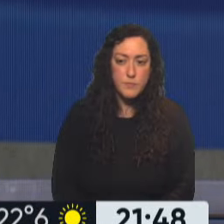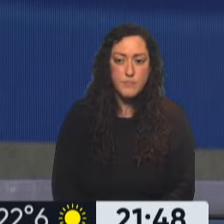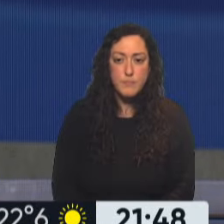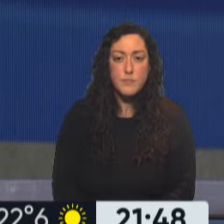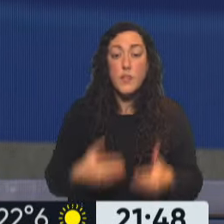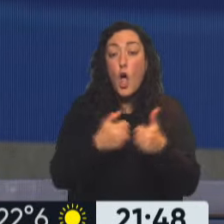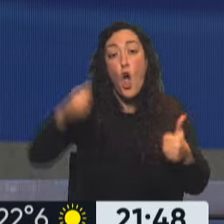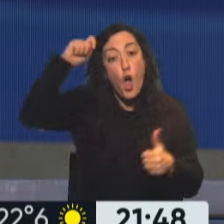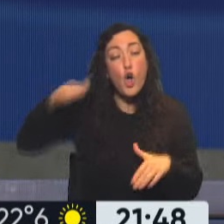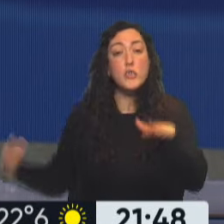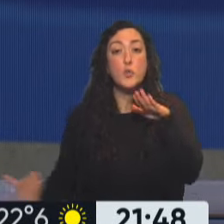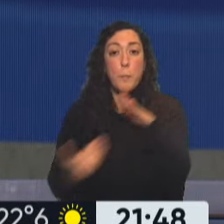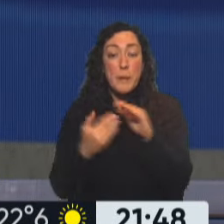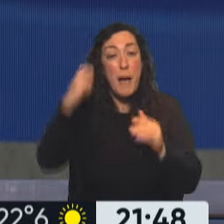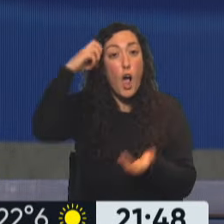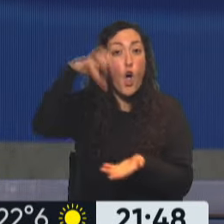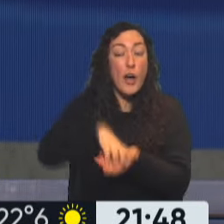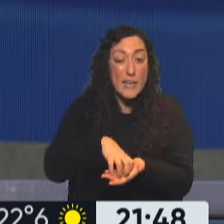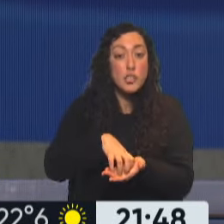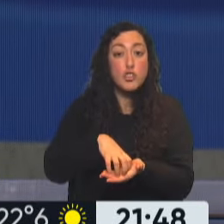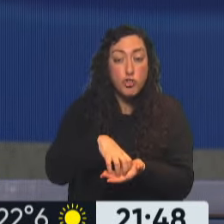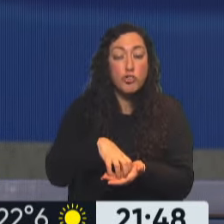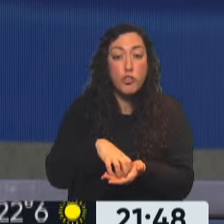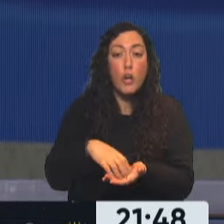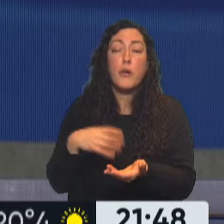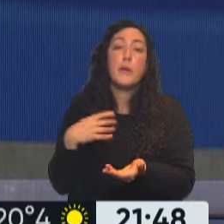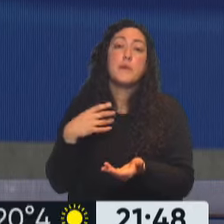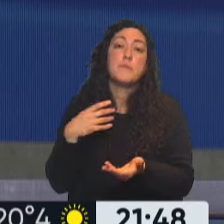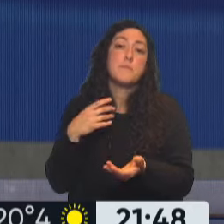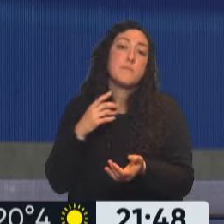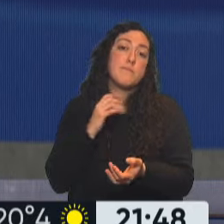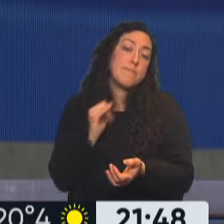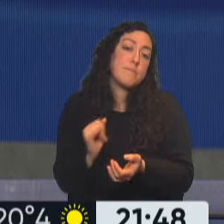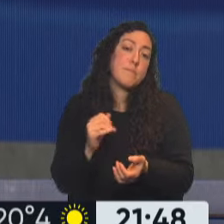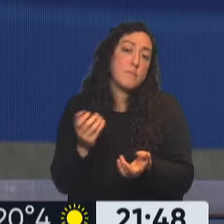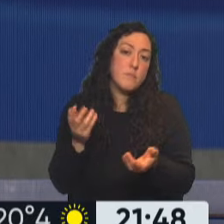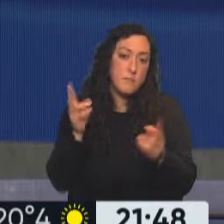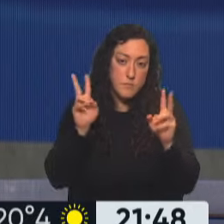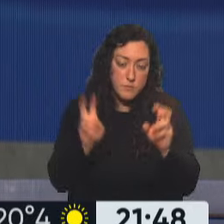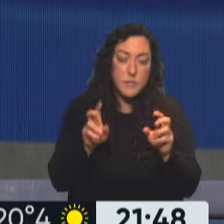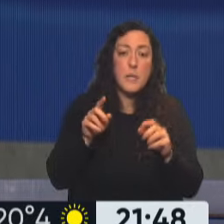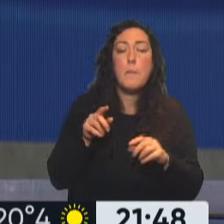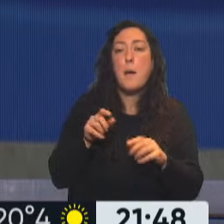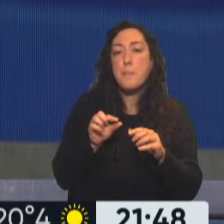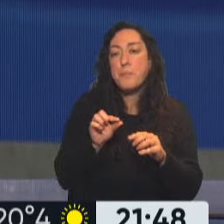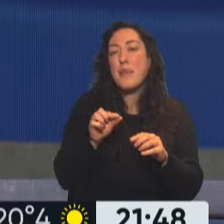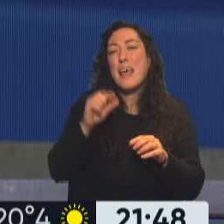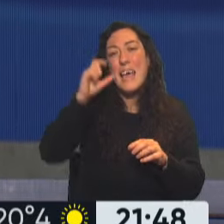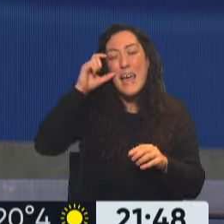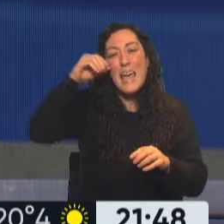la Corte Suprema llamó al Congreso de la Nación a legislar sobre los embriones crioconservados que no han